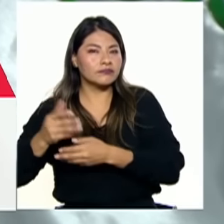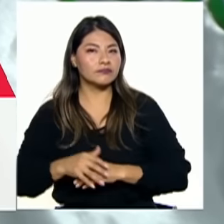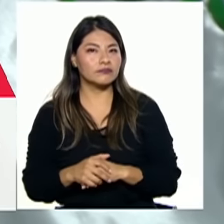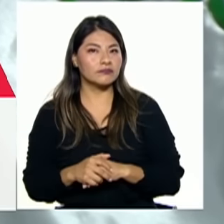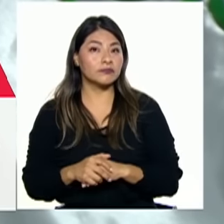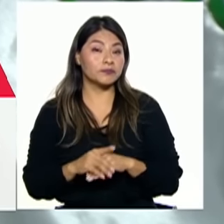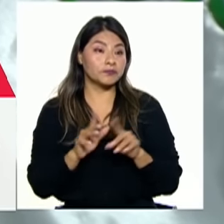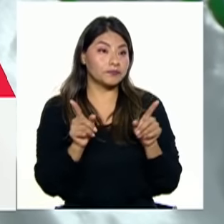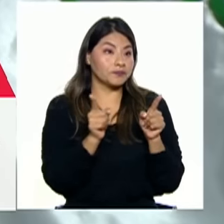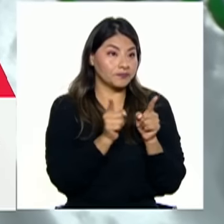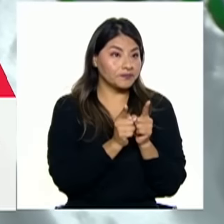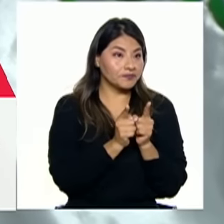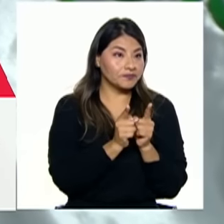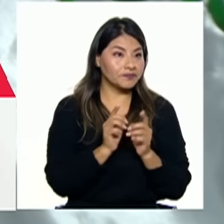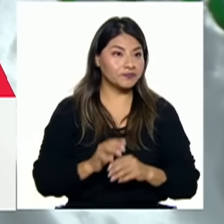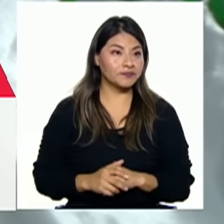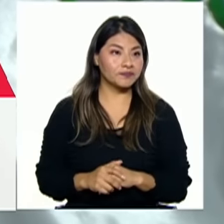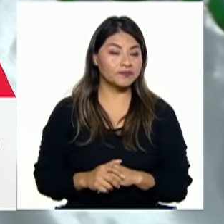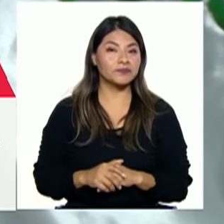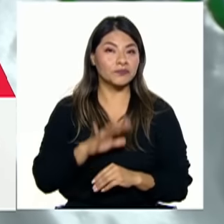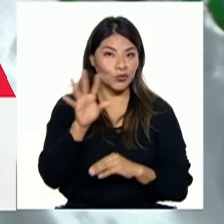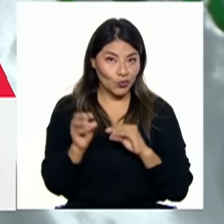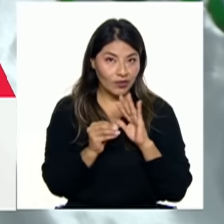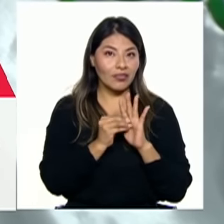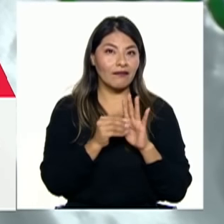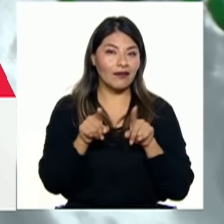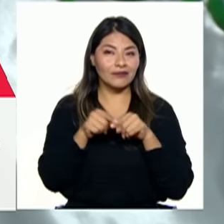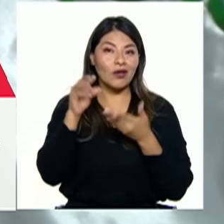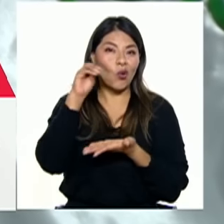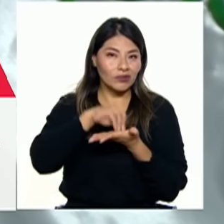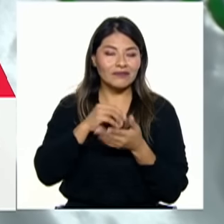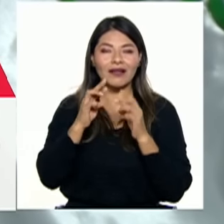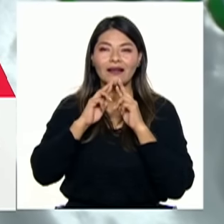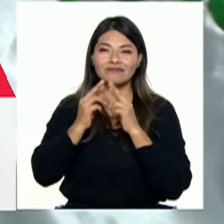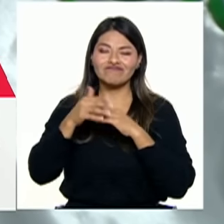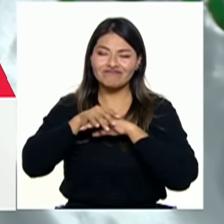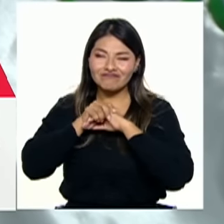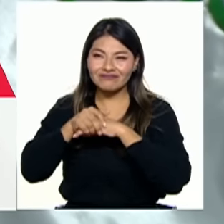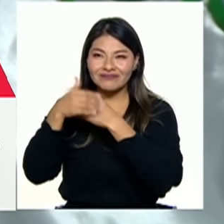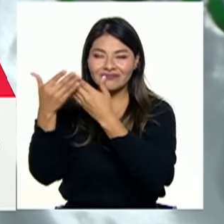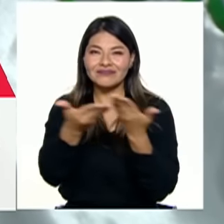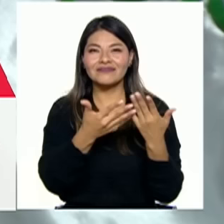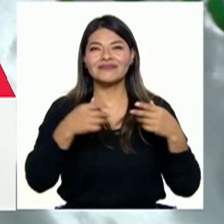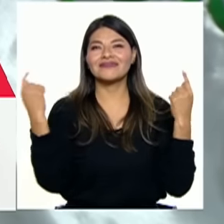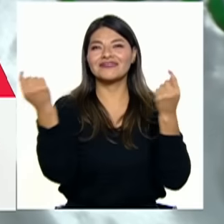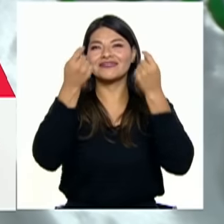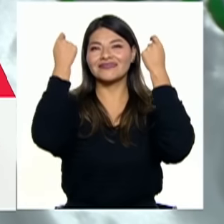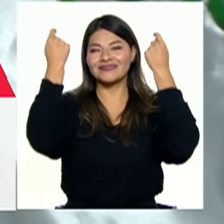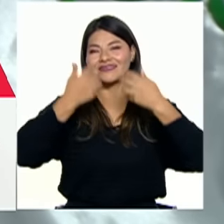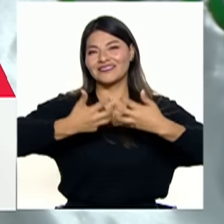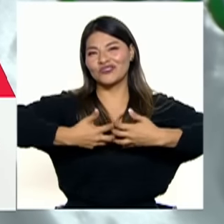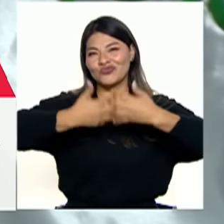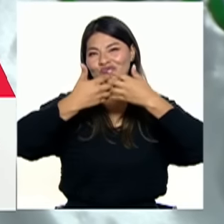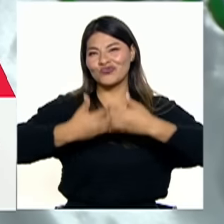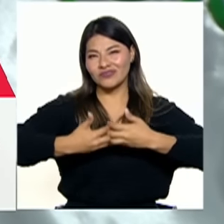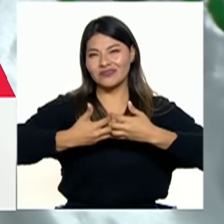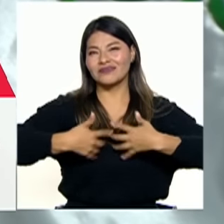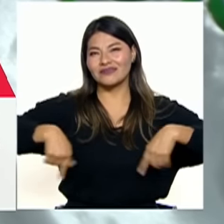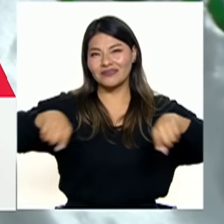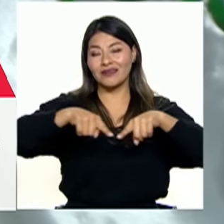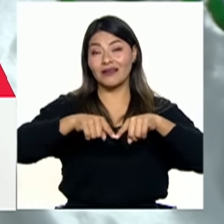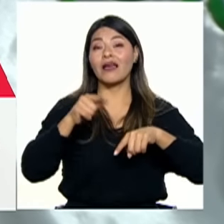Para concluir, reitero mi saludo en este Día de la Industria Nacional, no sin